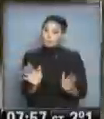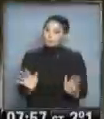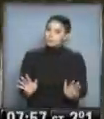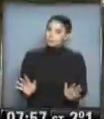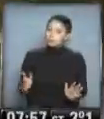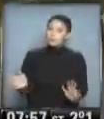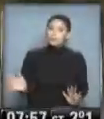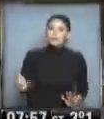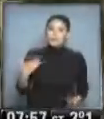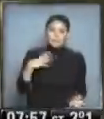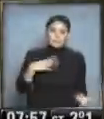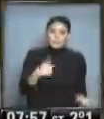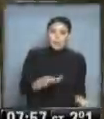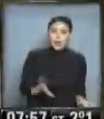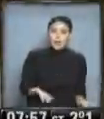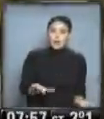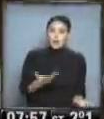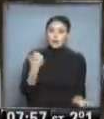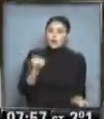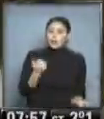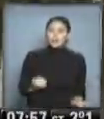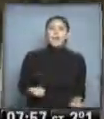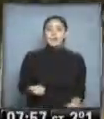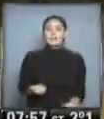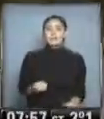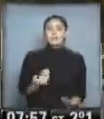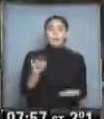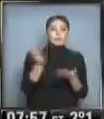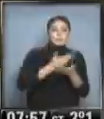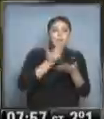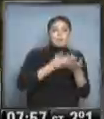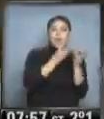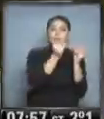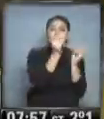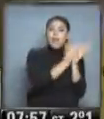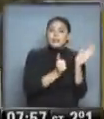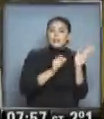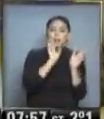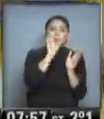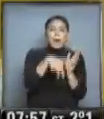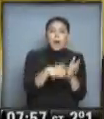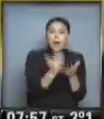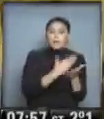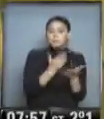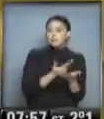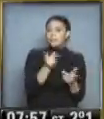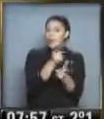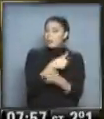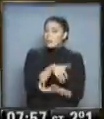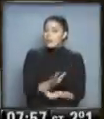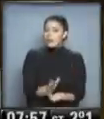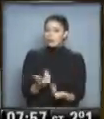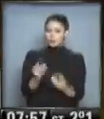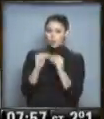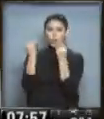tener faltante de trigo importante para producir harina para a producir pan y demás ahora las